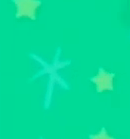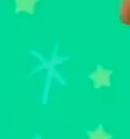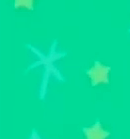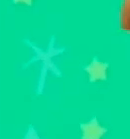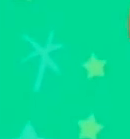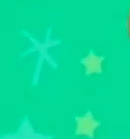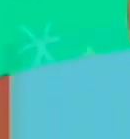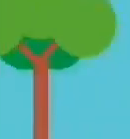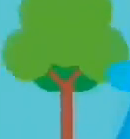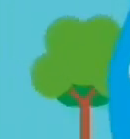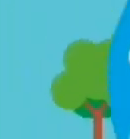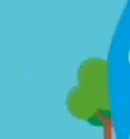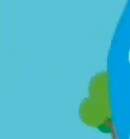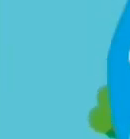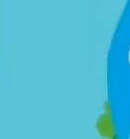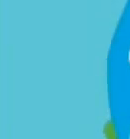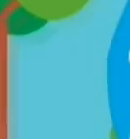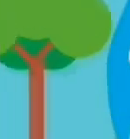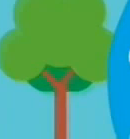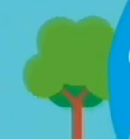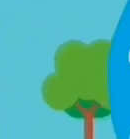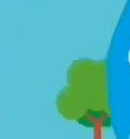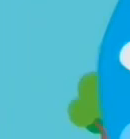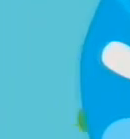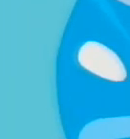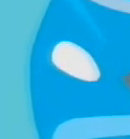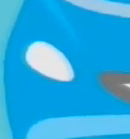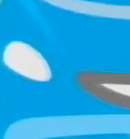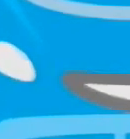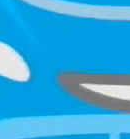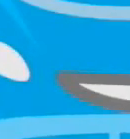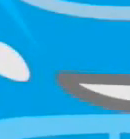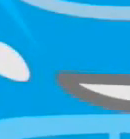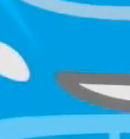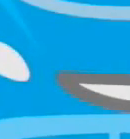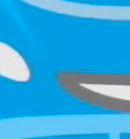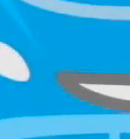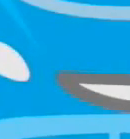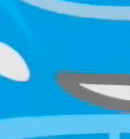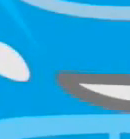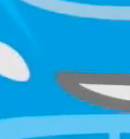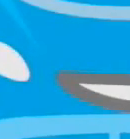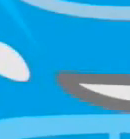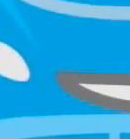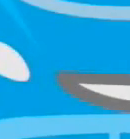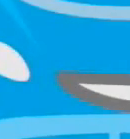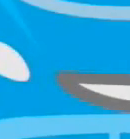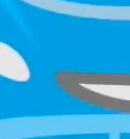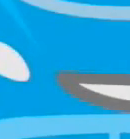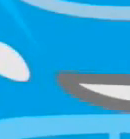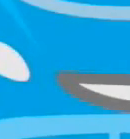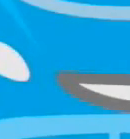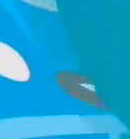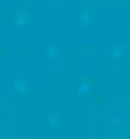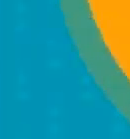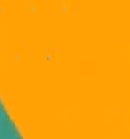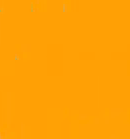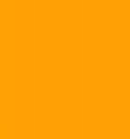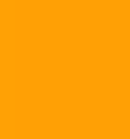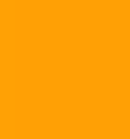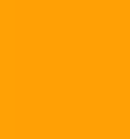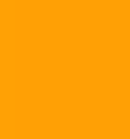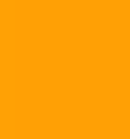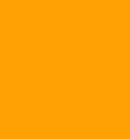Hola, me llamo Sebastián. Me gusta jugar con carros, cantar y bailar. Mi personaje favorito de Veo Veo